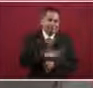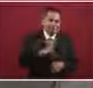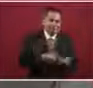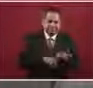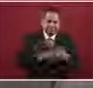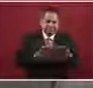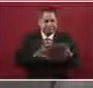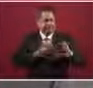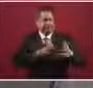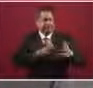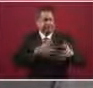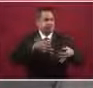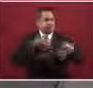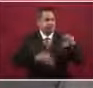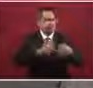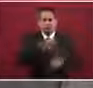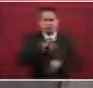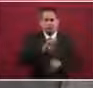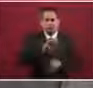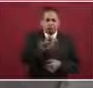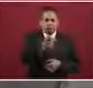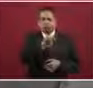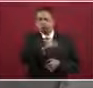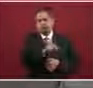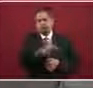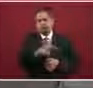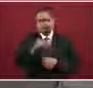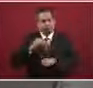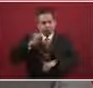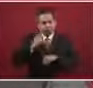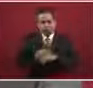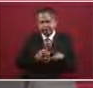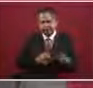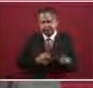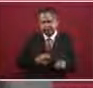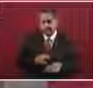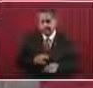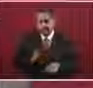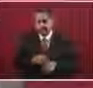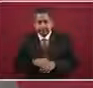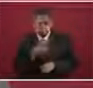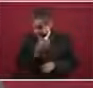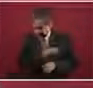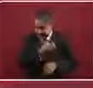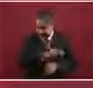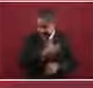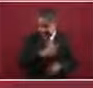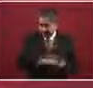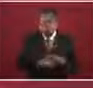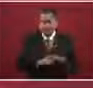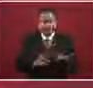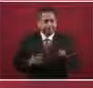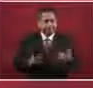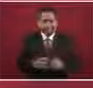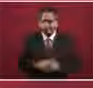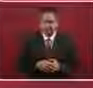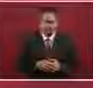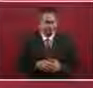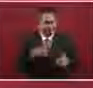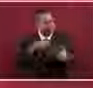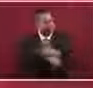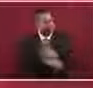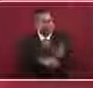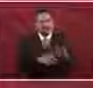del Consejo de la Judicatura, porque estas cosas demeritan